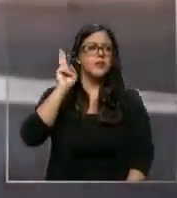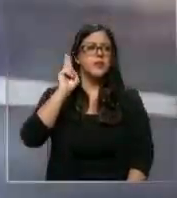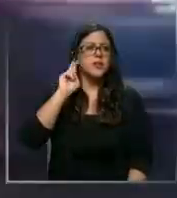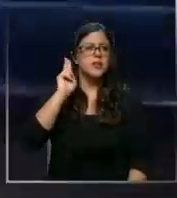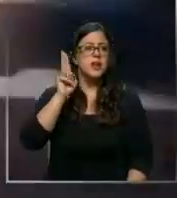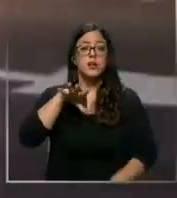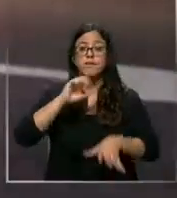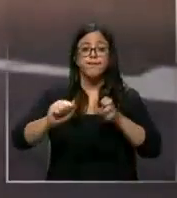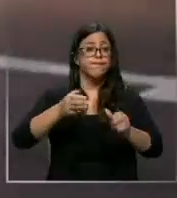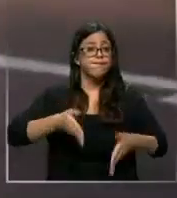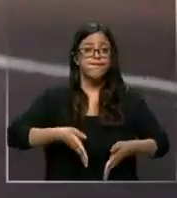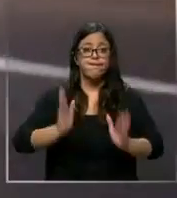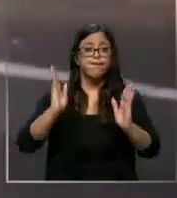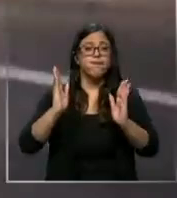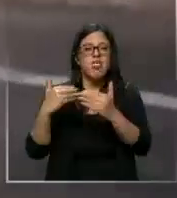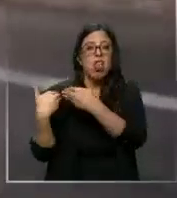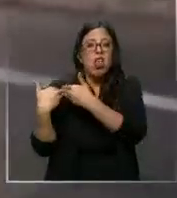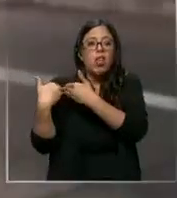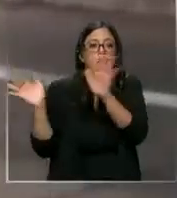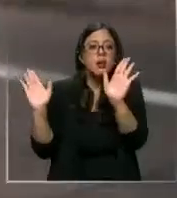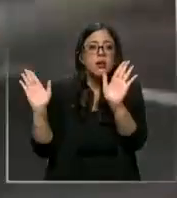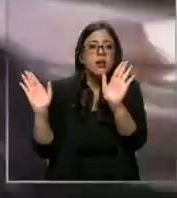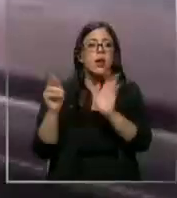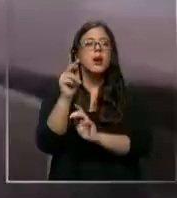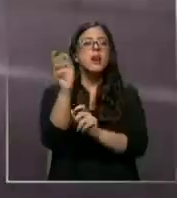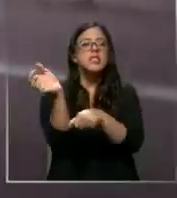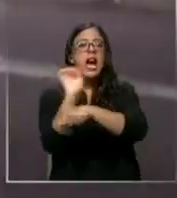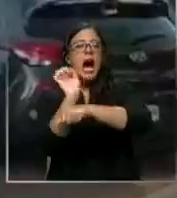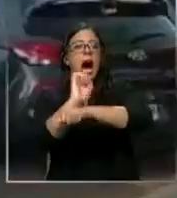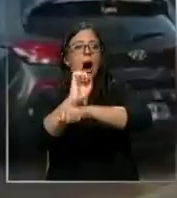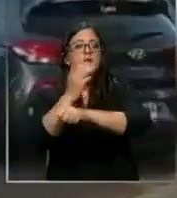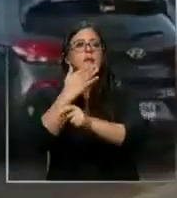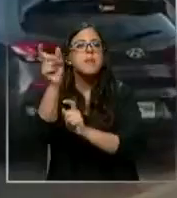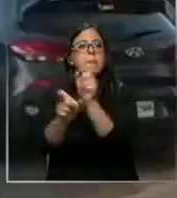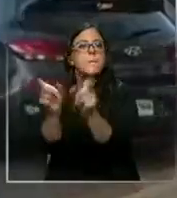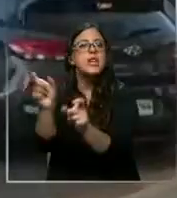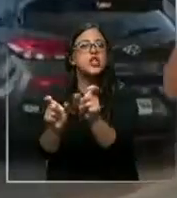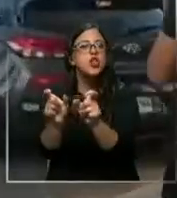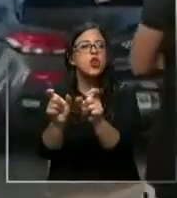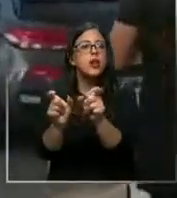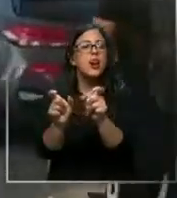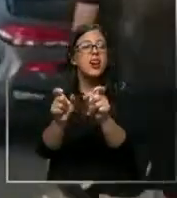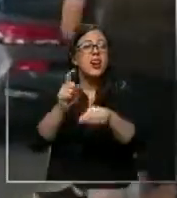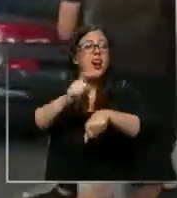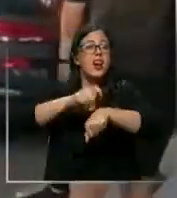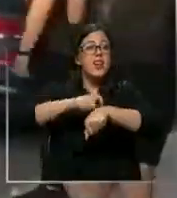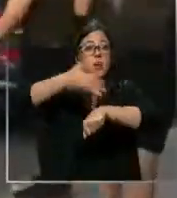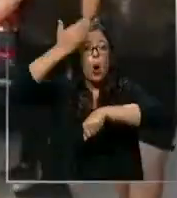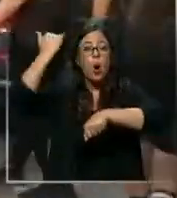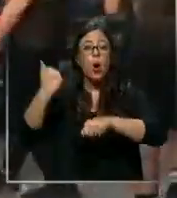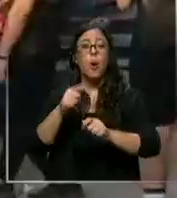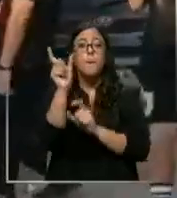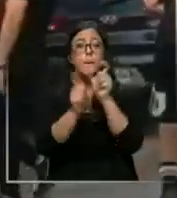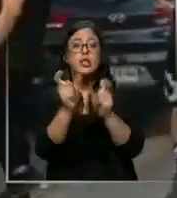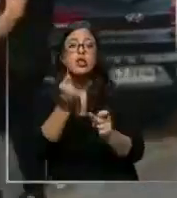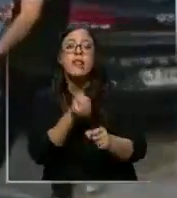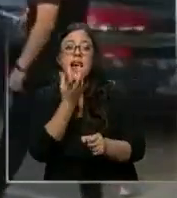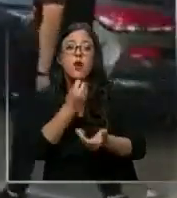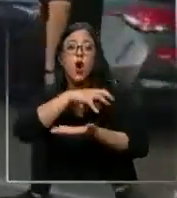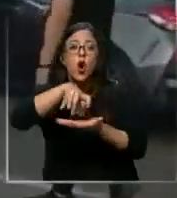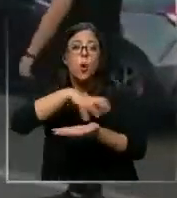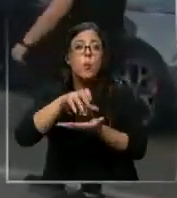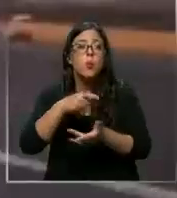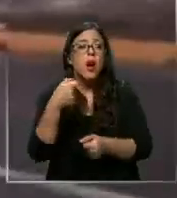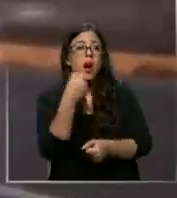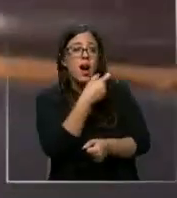Se adueñaron de la calle sin importar la presencia de vehículos y transeúntes. Desde hace un tiempo, los vecinos de la Florida denuncian que